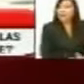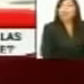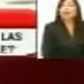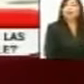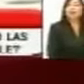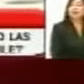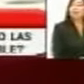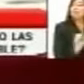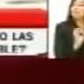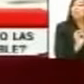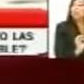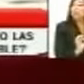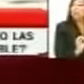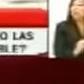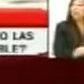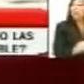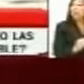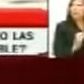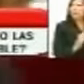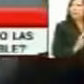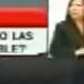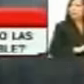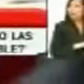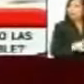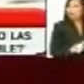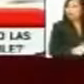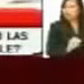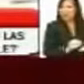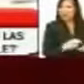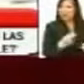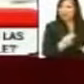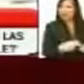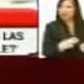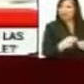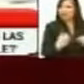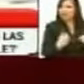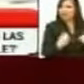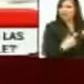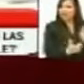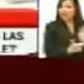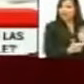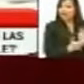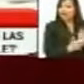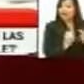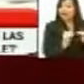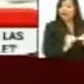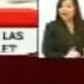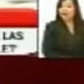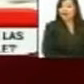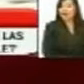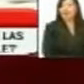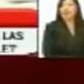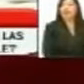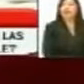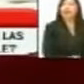de leyes perfectas en materia de principios, sino sobre todo en lo más difícil que tiene la legislación, que es el establecimiento